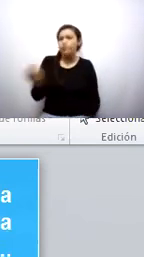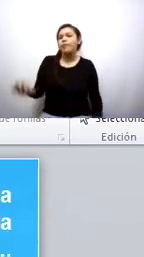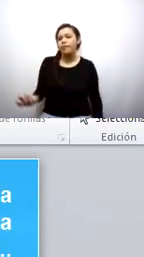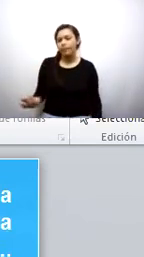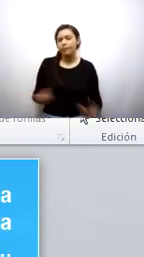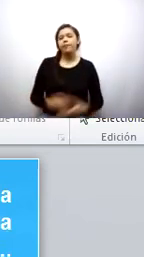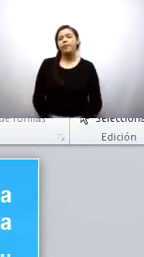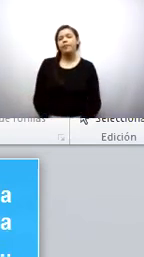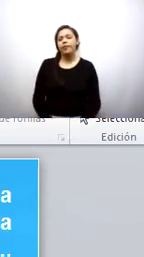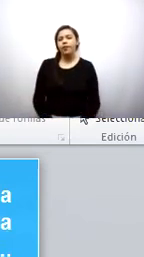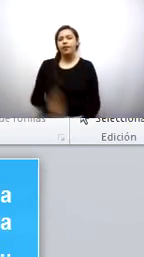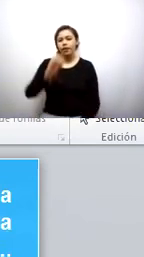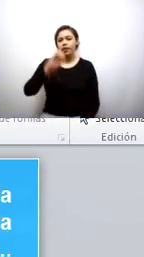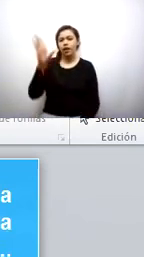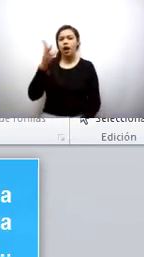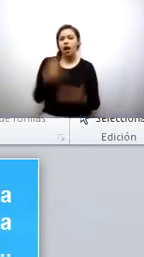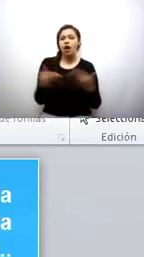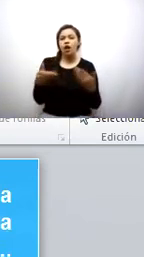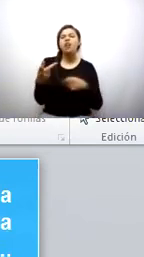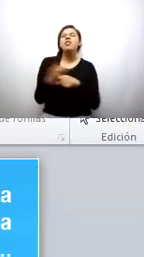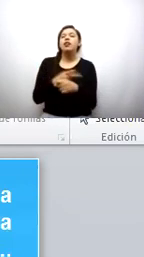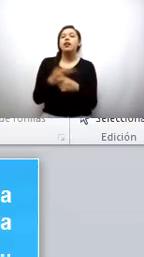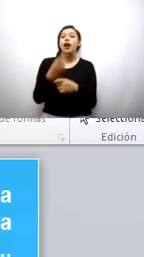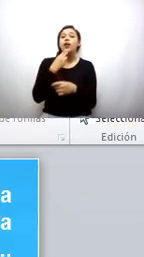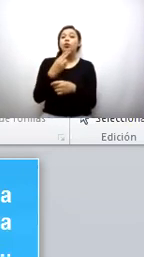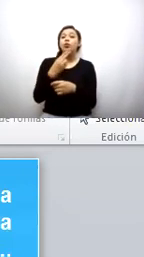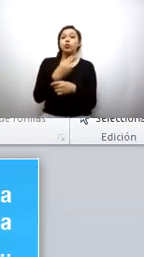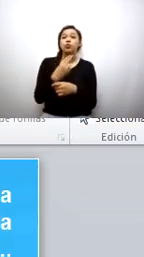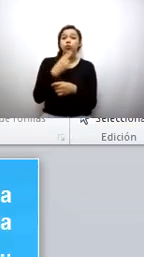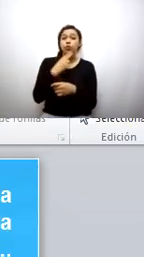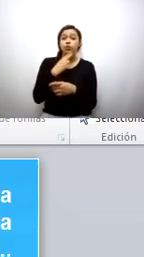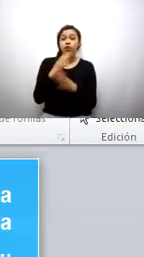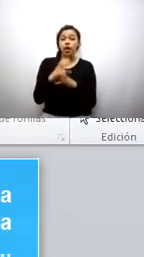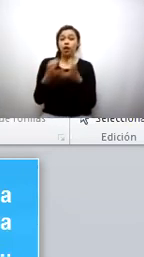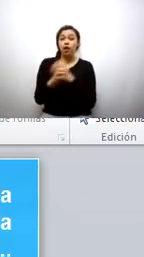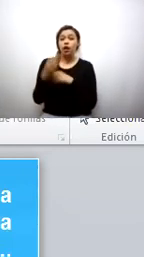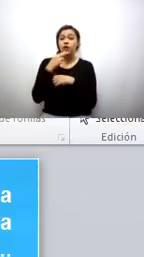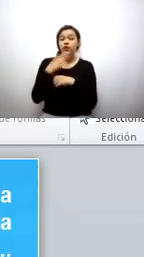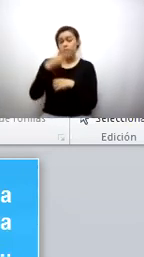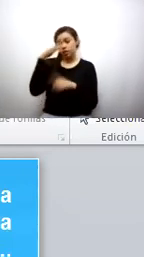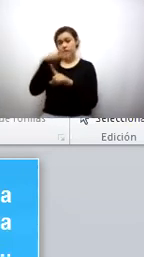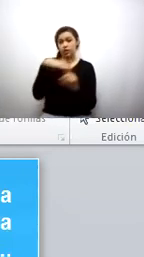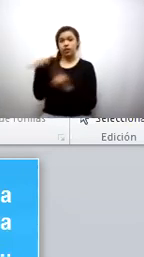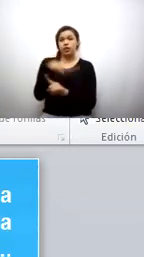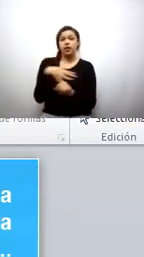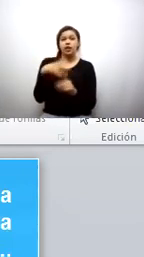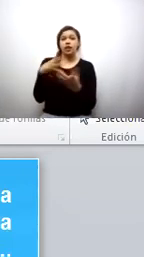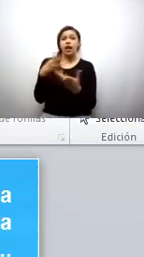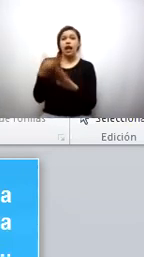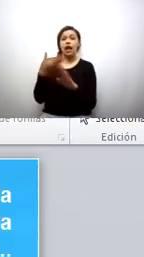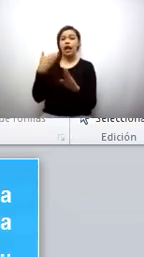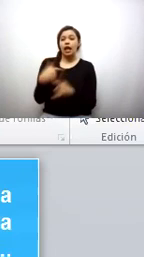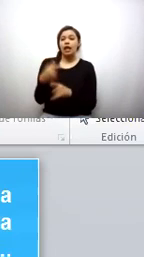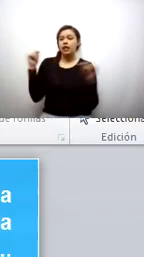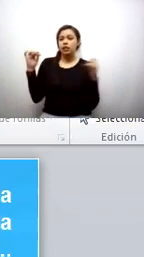pues bueno, ahora lo que sucede es hacer uso de estos recursos en un ámbito que era totalmente presencial, que a lo